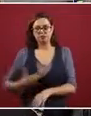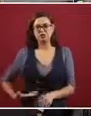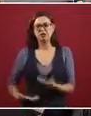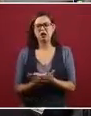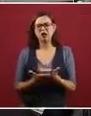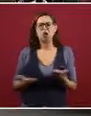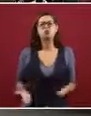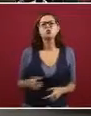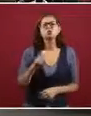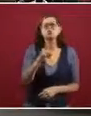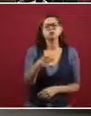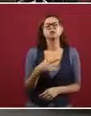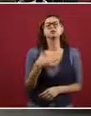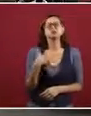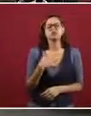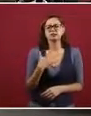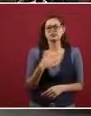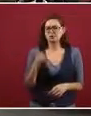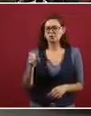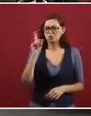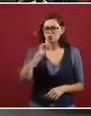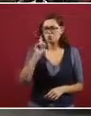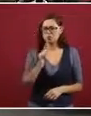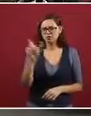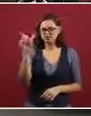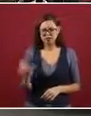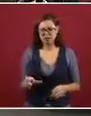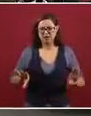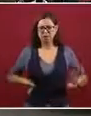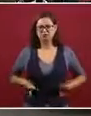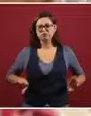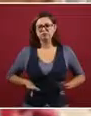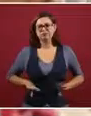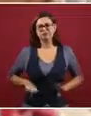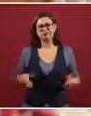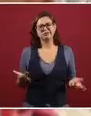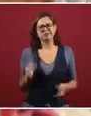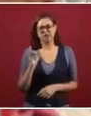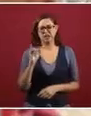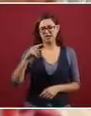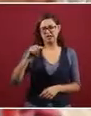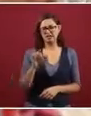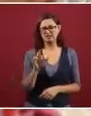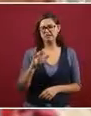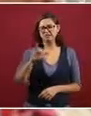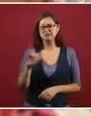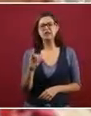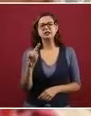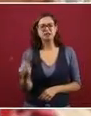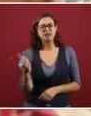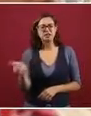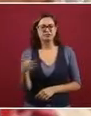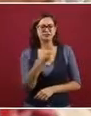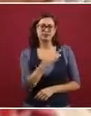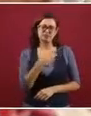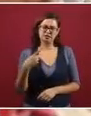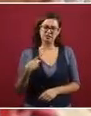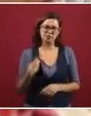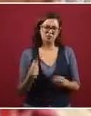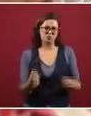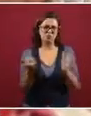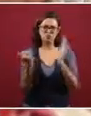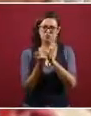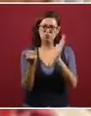le merece esta actitud de esta persona? Que además Interjet debe impuestos y que el SAT le ha retenido